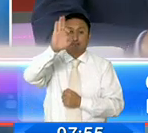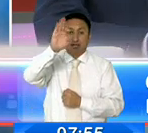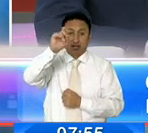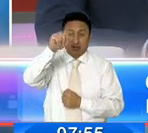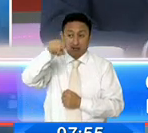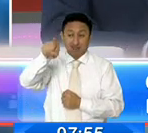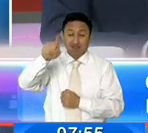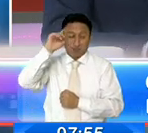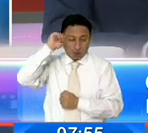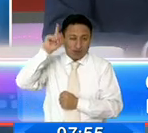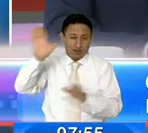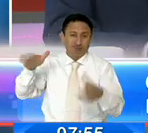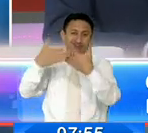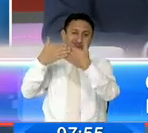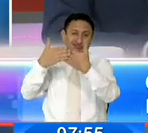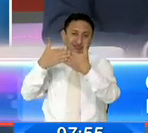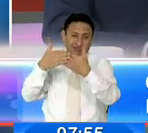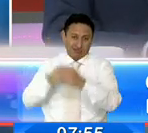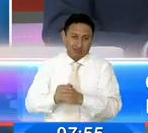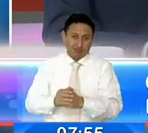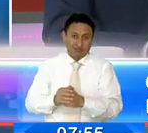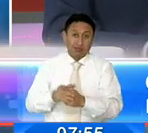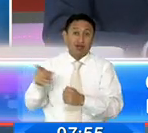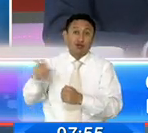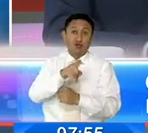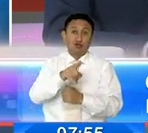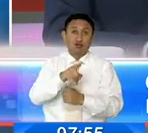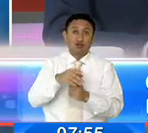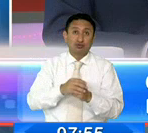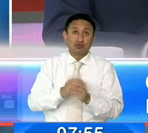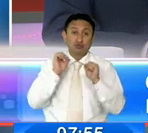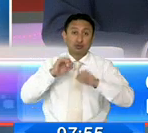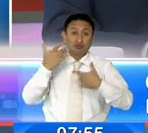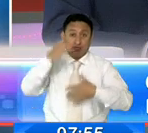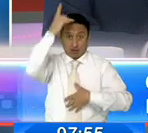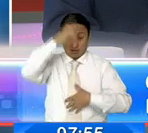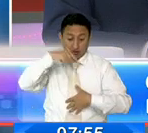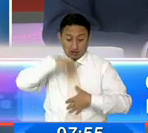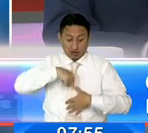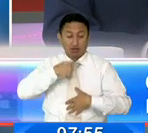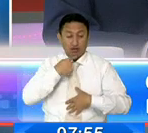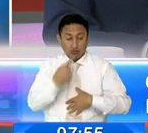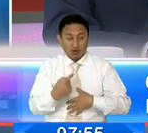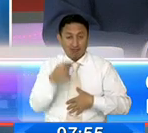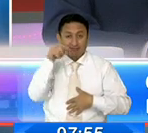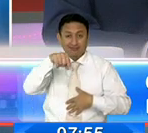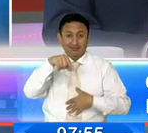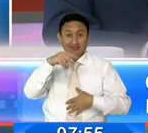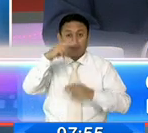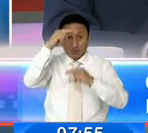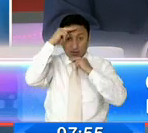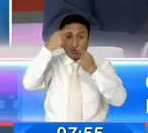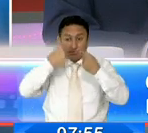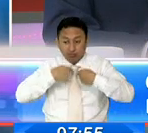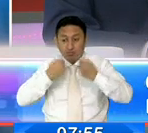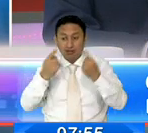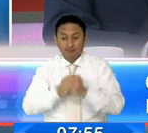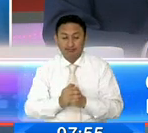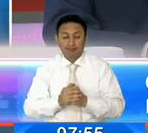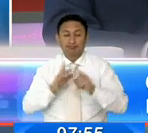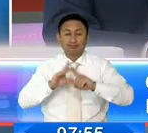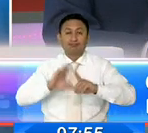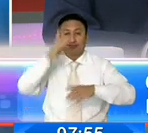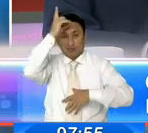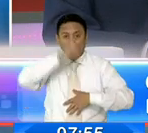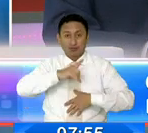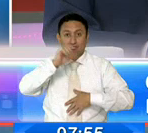usted recordará, en su programa compartí esta decisión que hubo que tomarla. Esta fue una decisión diferente. Fue